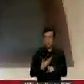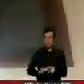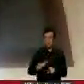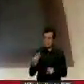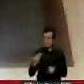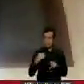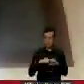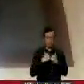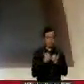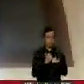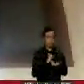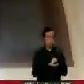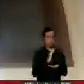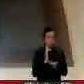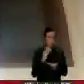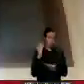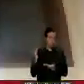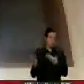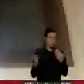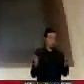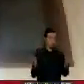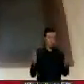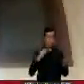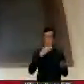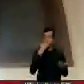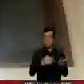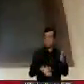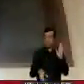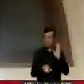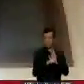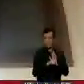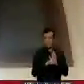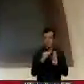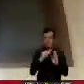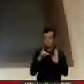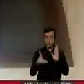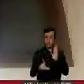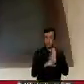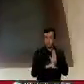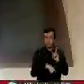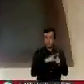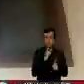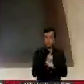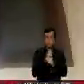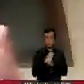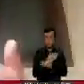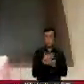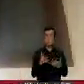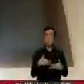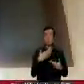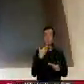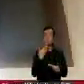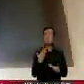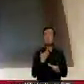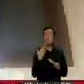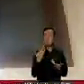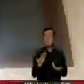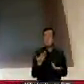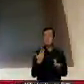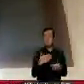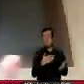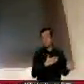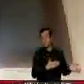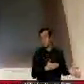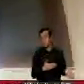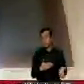y Asamblea Nacional para poderle dar al país una buena ley que le permita realmente, como digo, salir de este escenario o por